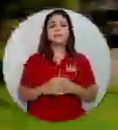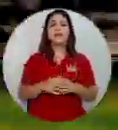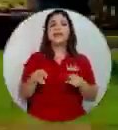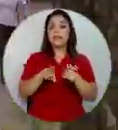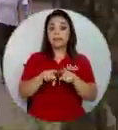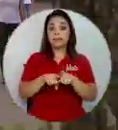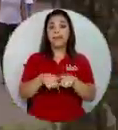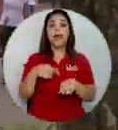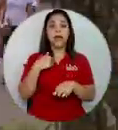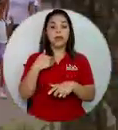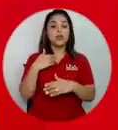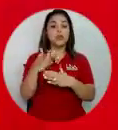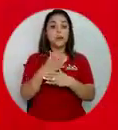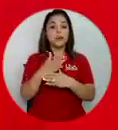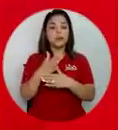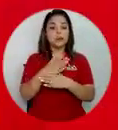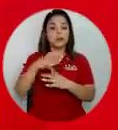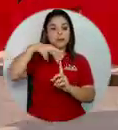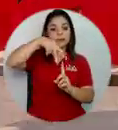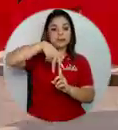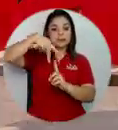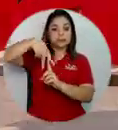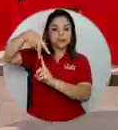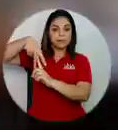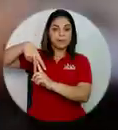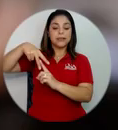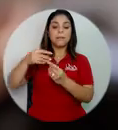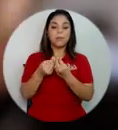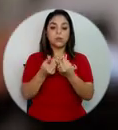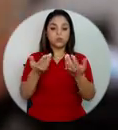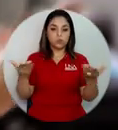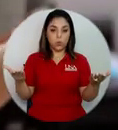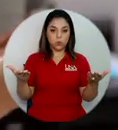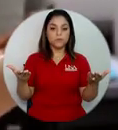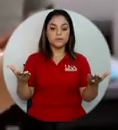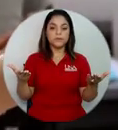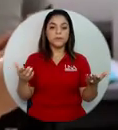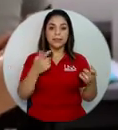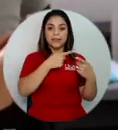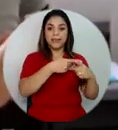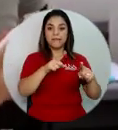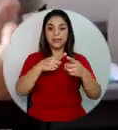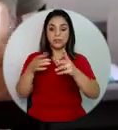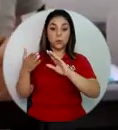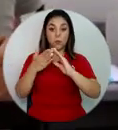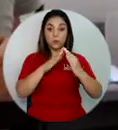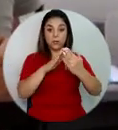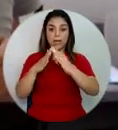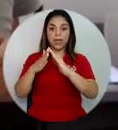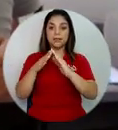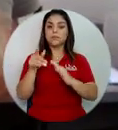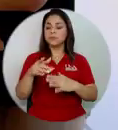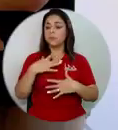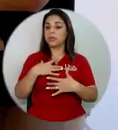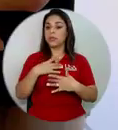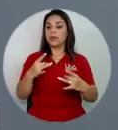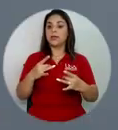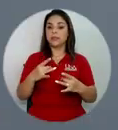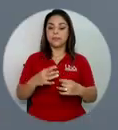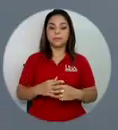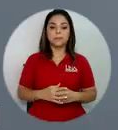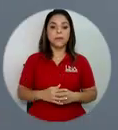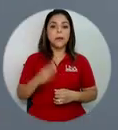¿verdad? Existen las cooperativas de producción en las diferentes comunidades, ¿verdad? Que eso es muy importante y muy interesante,